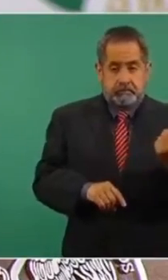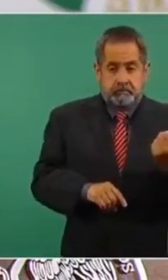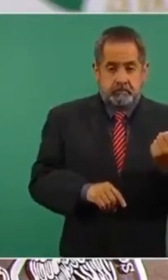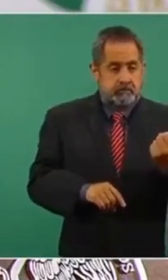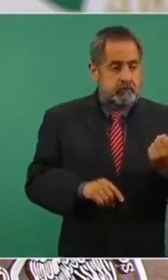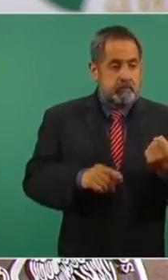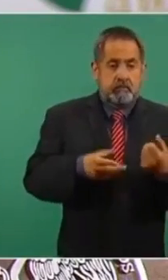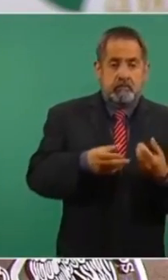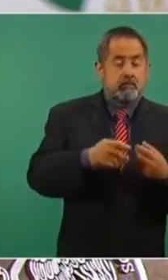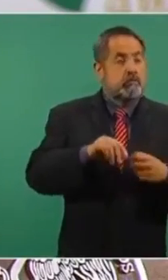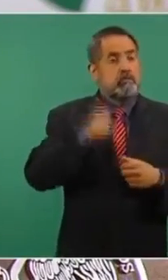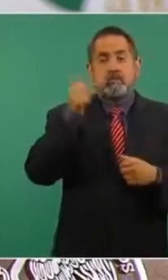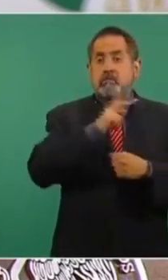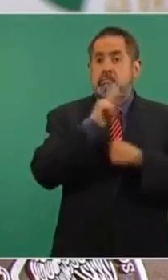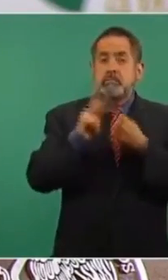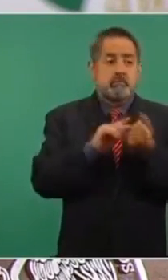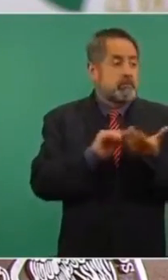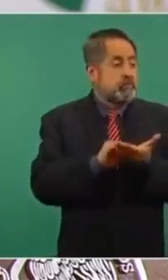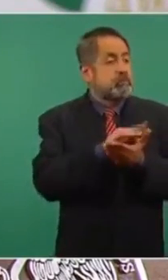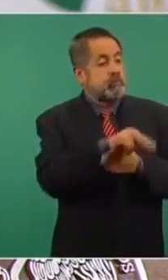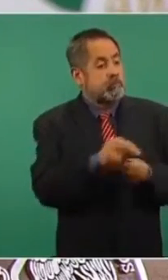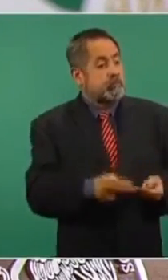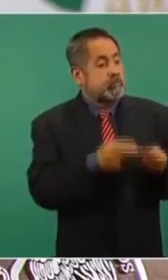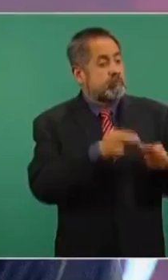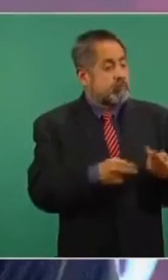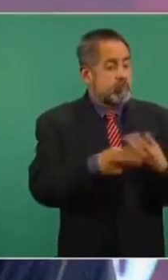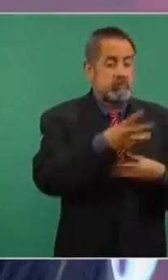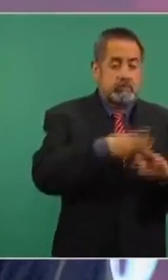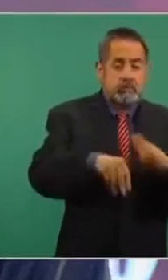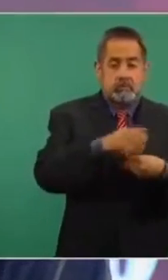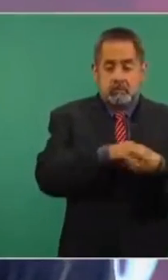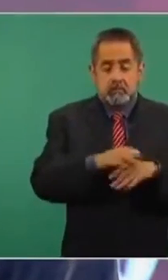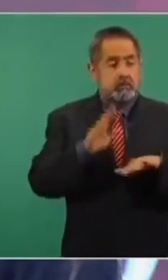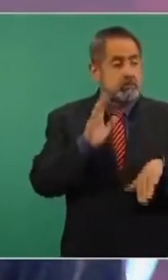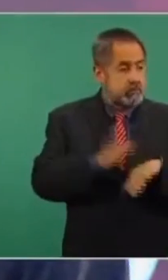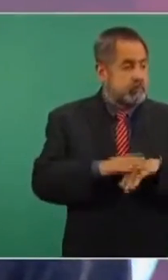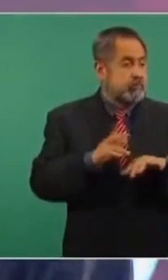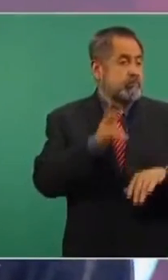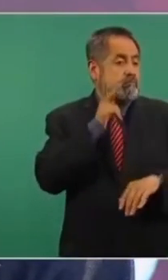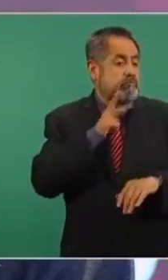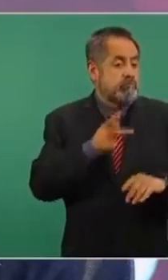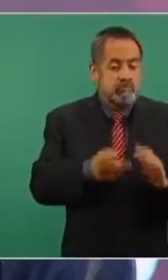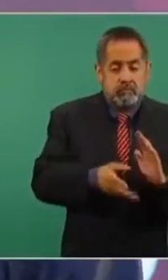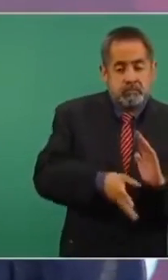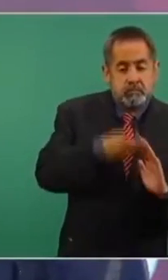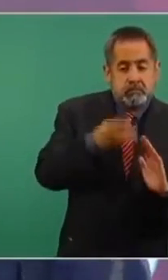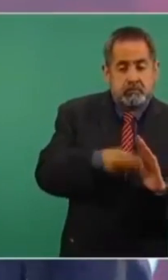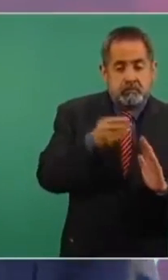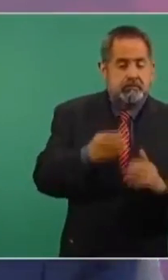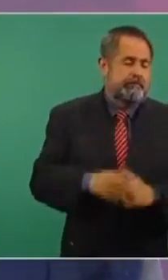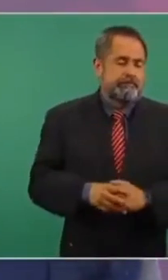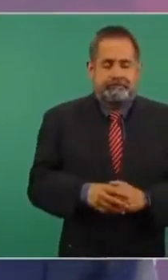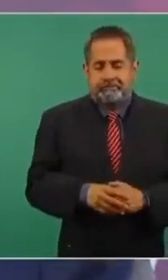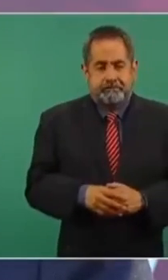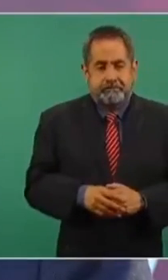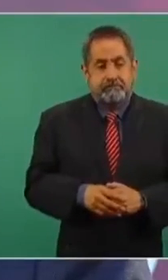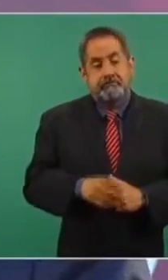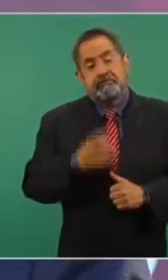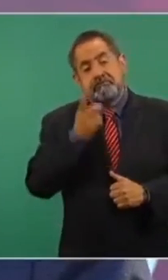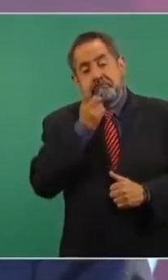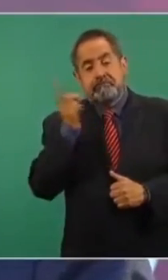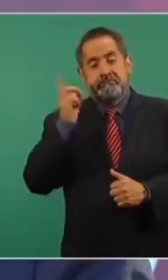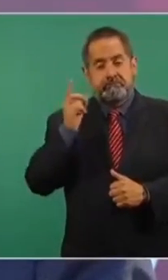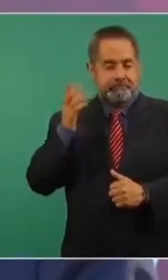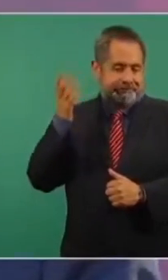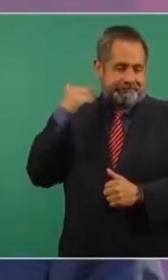llegar mucha inversión extranjera y se iba a producir más petróleo. Se hablaba de que íbamos a estar